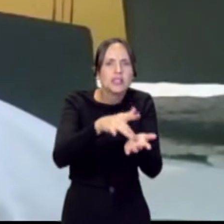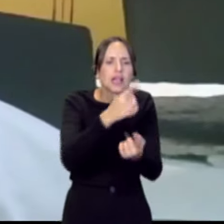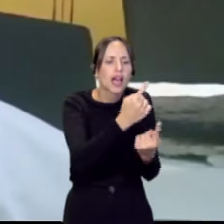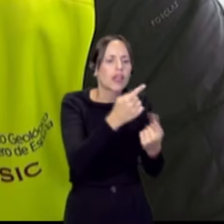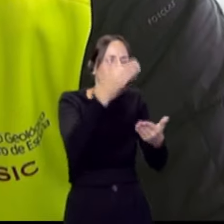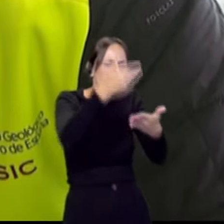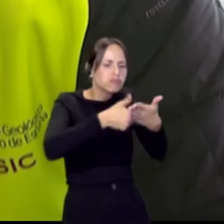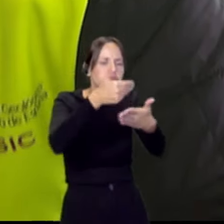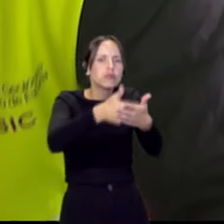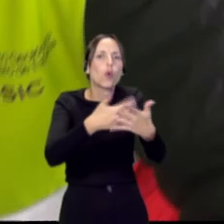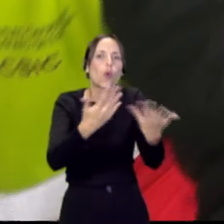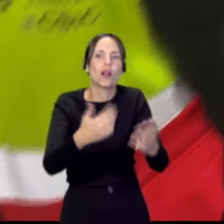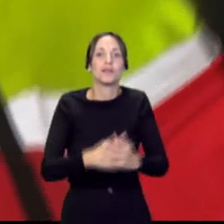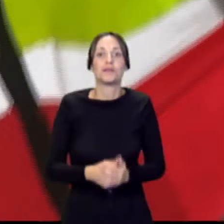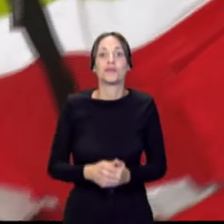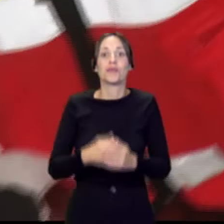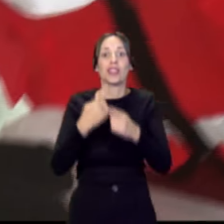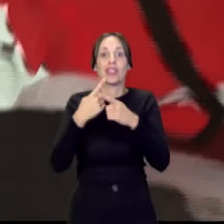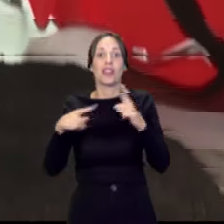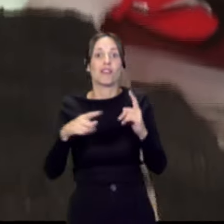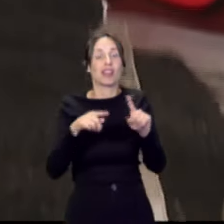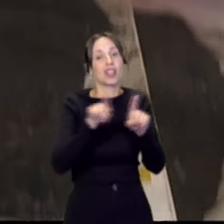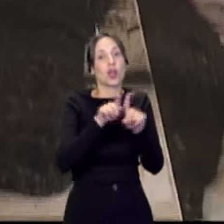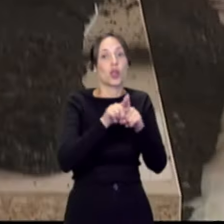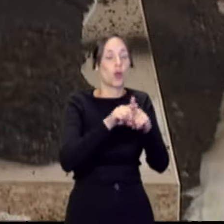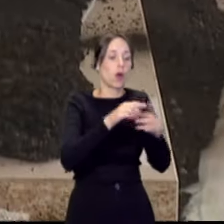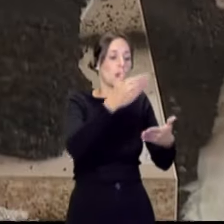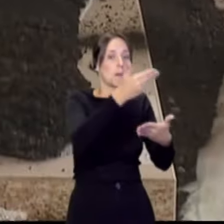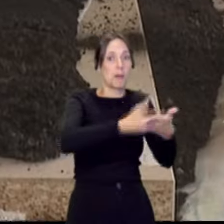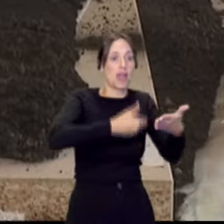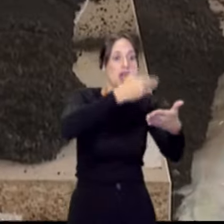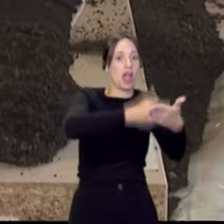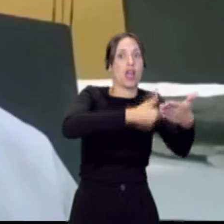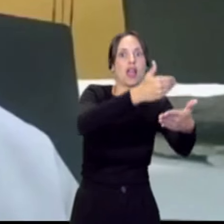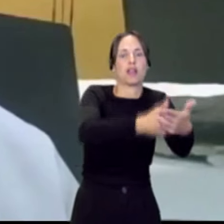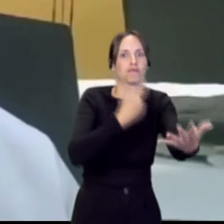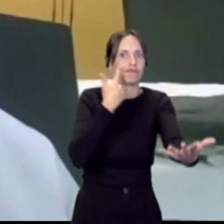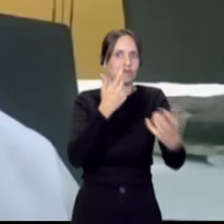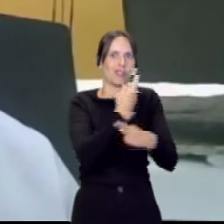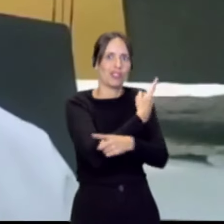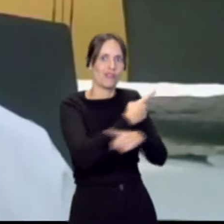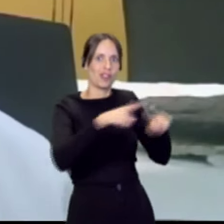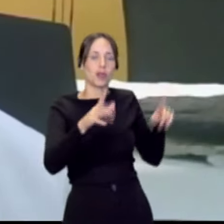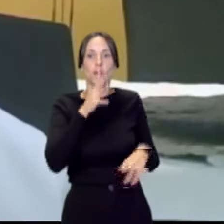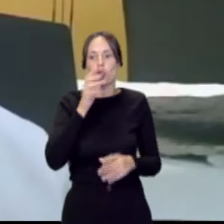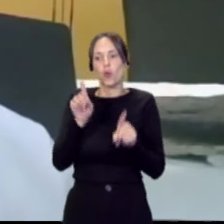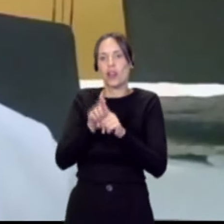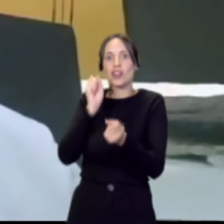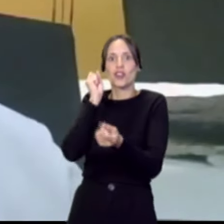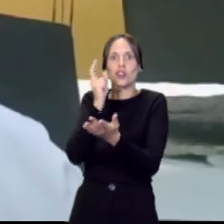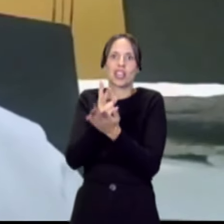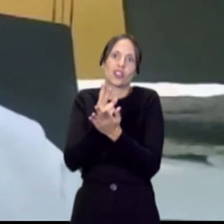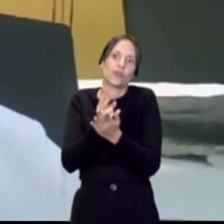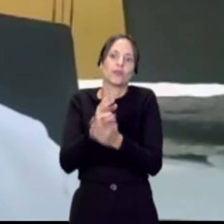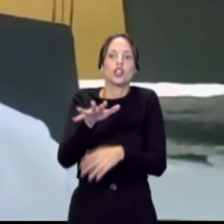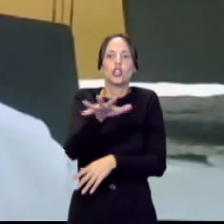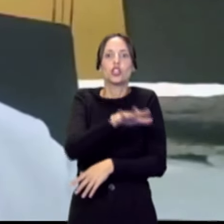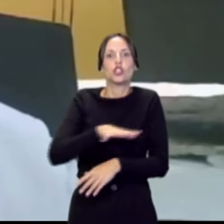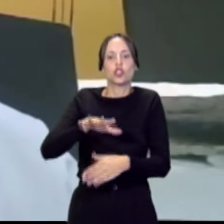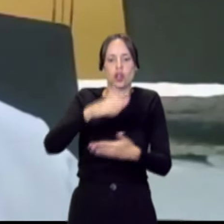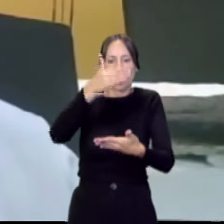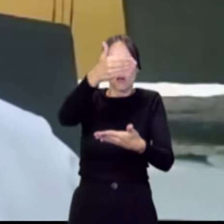capa. Las diferencias entre extracciones son notorias. Era un reto poder hacer una extracción de un pil, ¿no?, de una sección